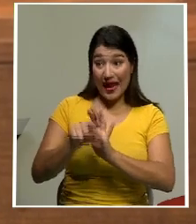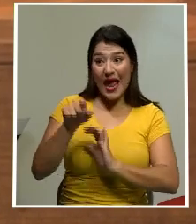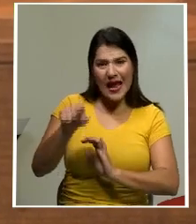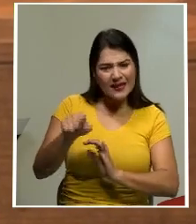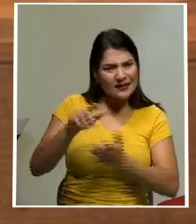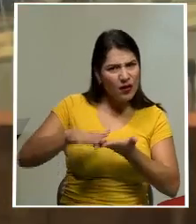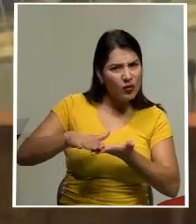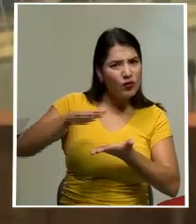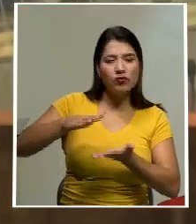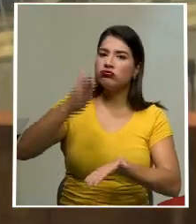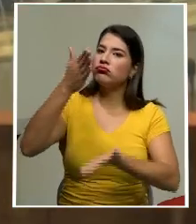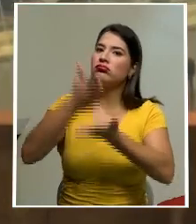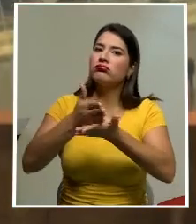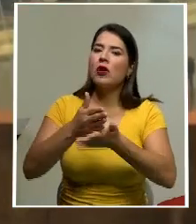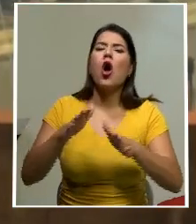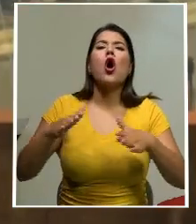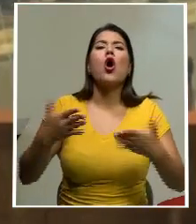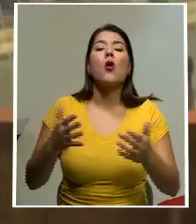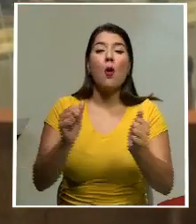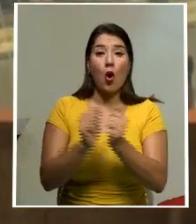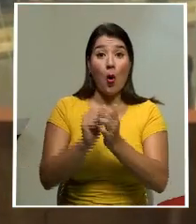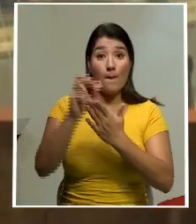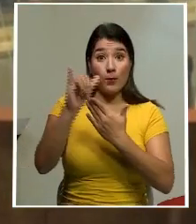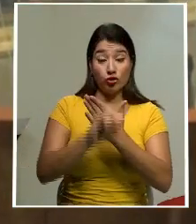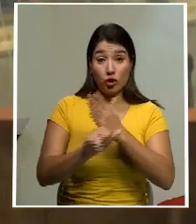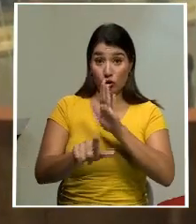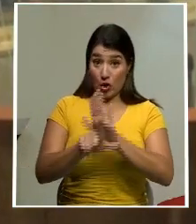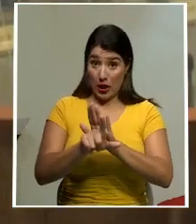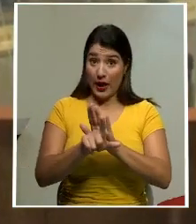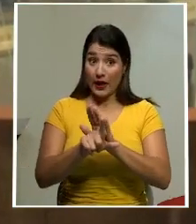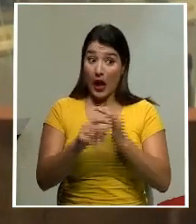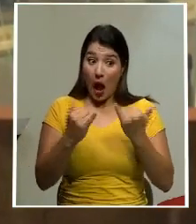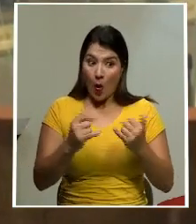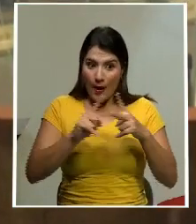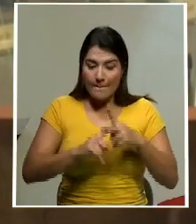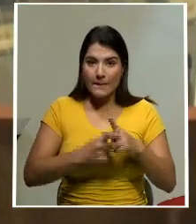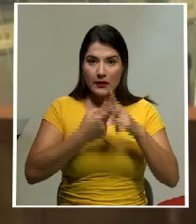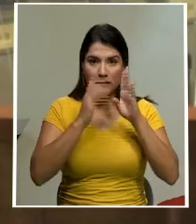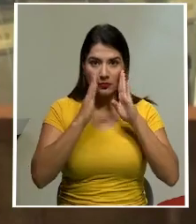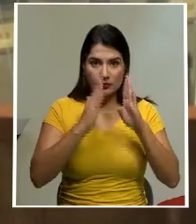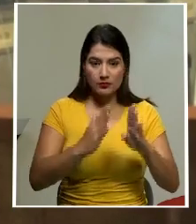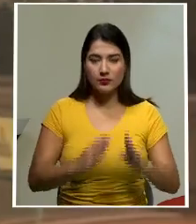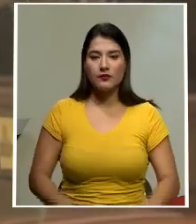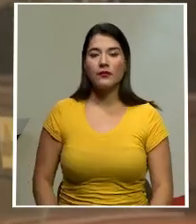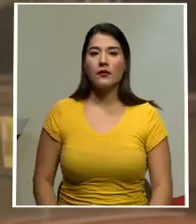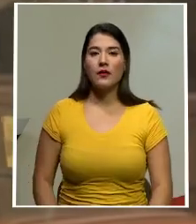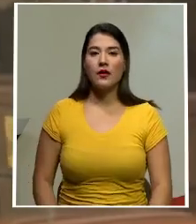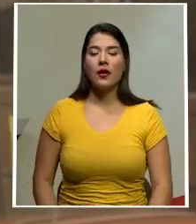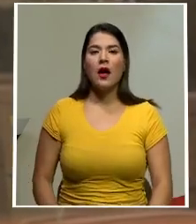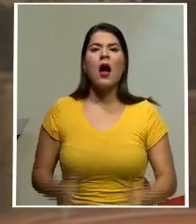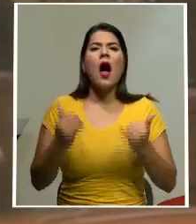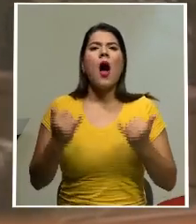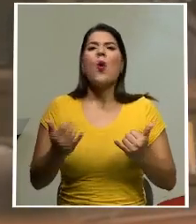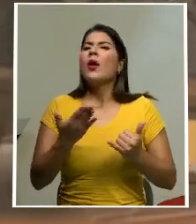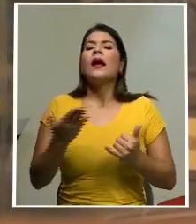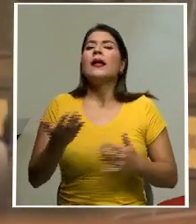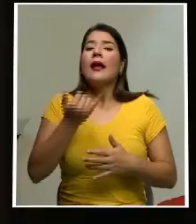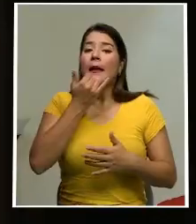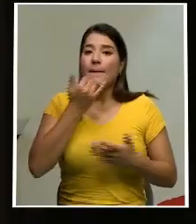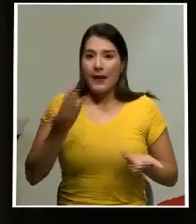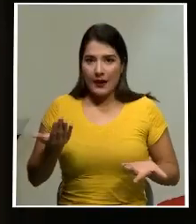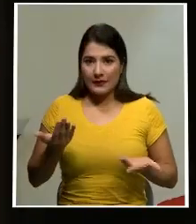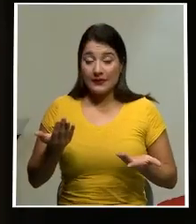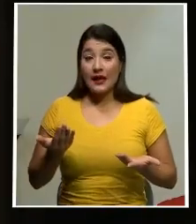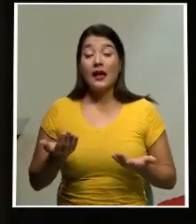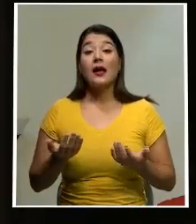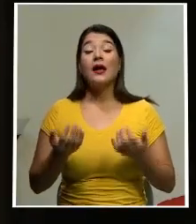frenar por medio de un proyecto de ley al que se le dará prioridad en los próximos días. Lo que está sucediendo en este momento es que